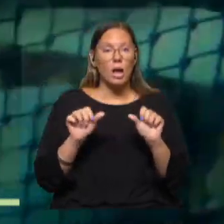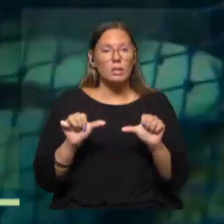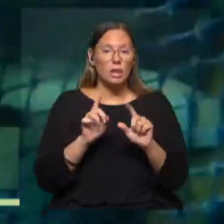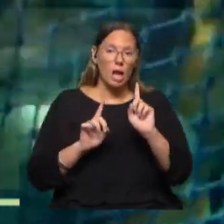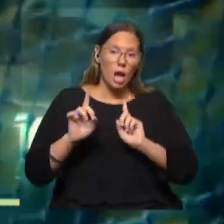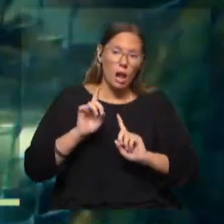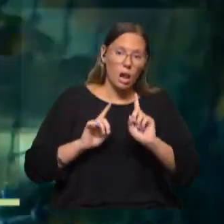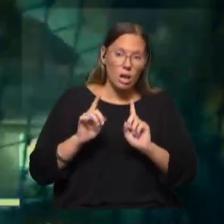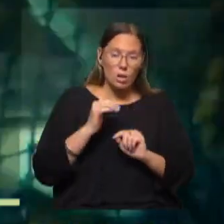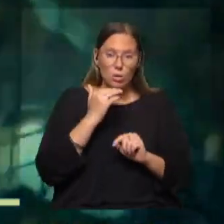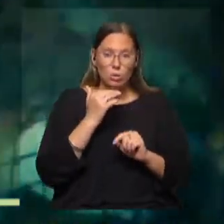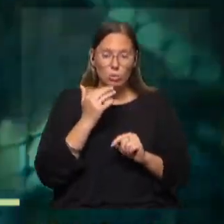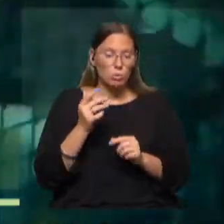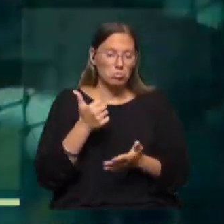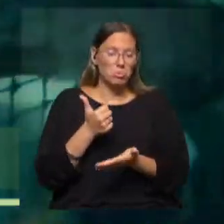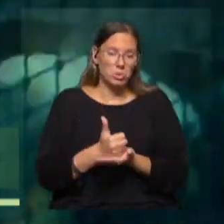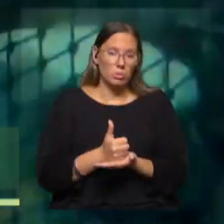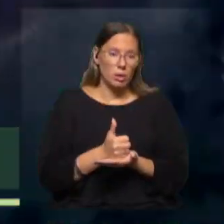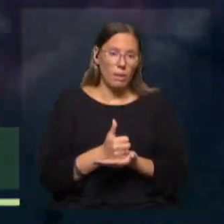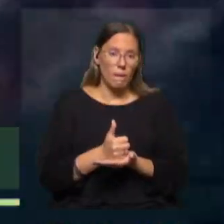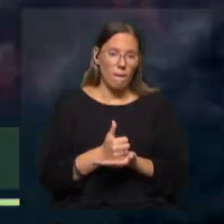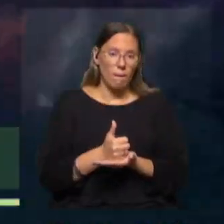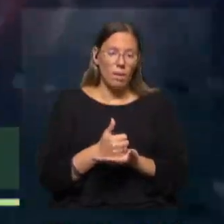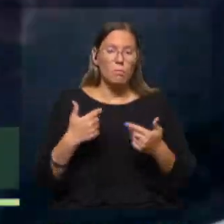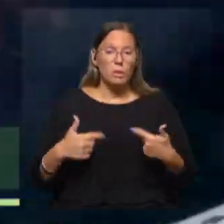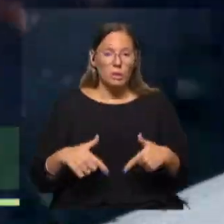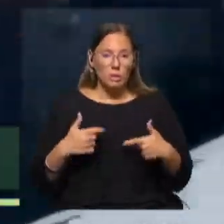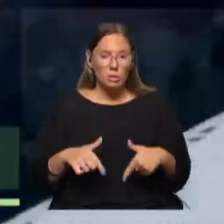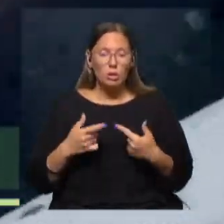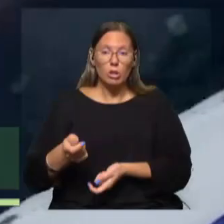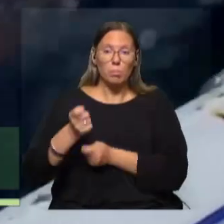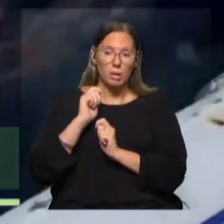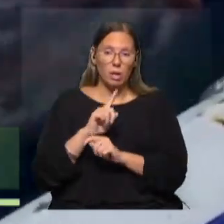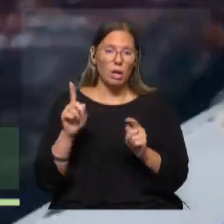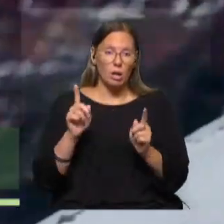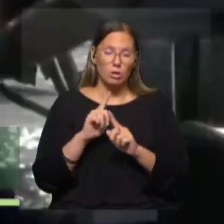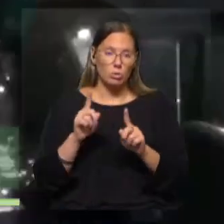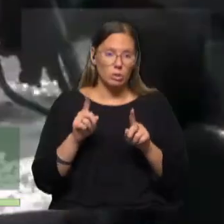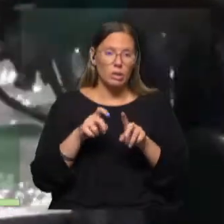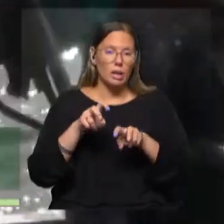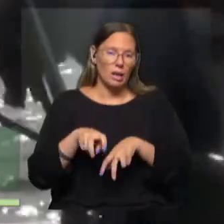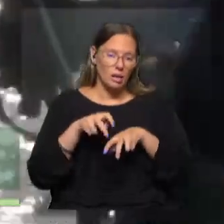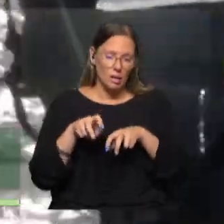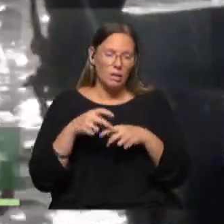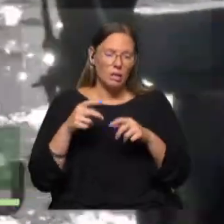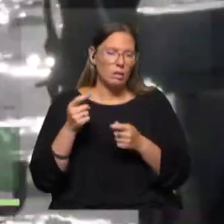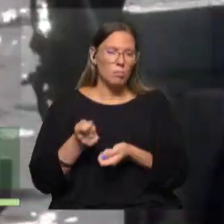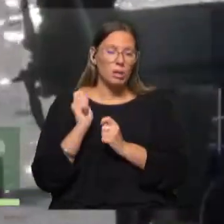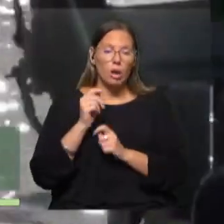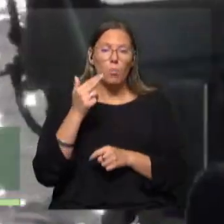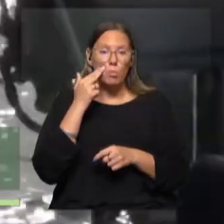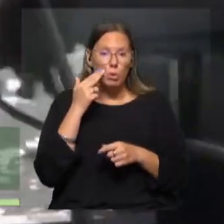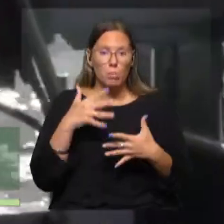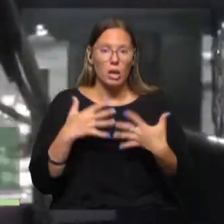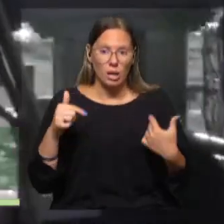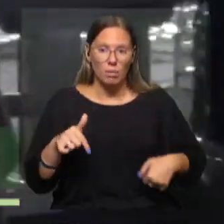tema, no se hicieron presentes. No estuvo presente el Ministro de Ganadería, Agricultura y Pesca, que entendemos que con un problema tan grave como el